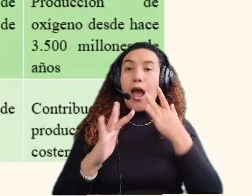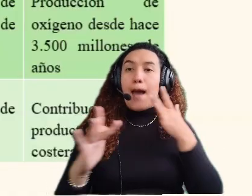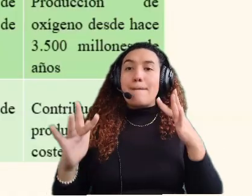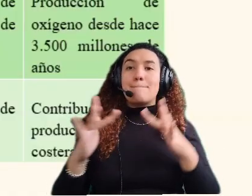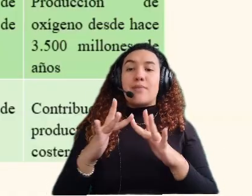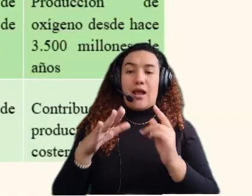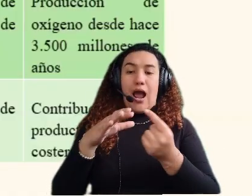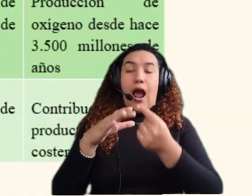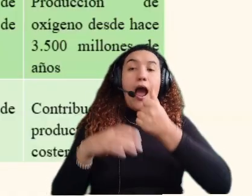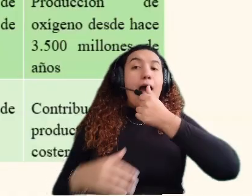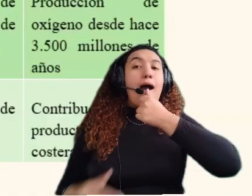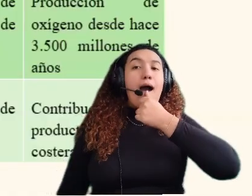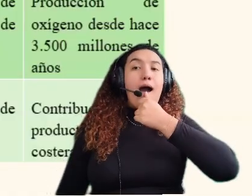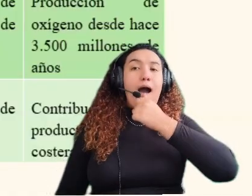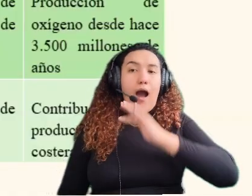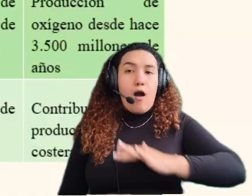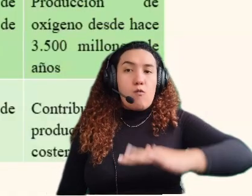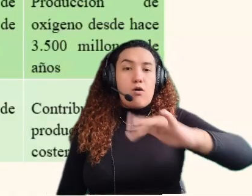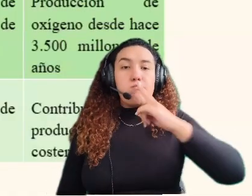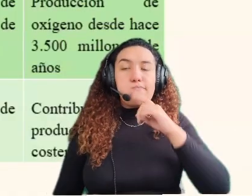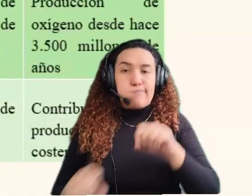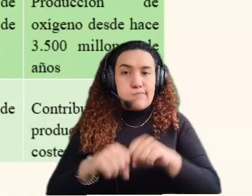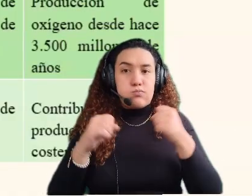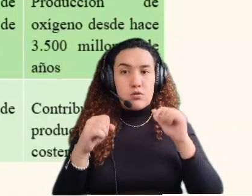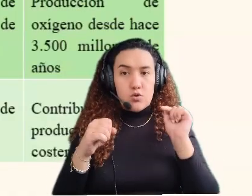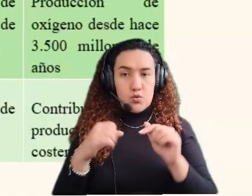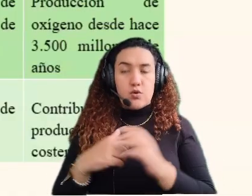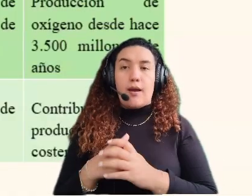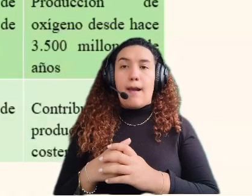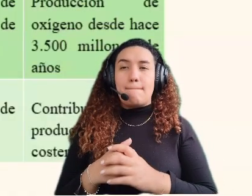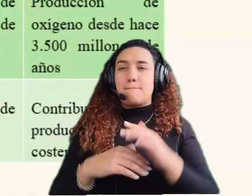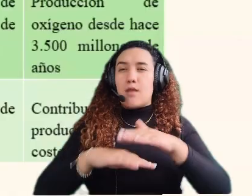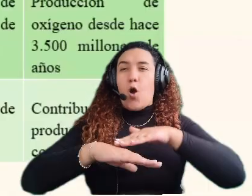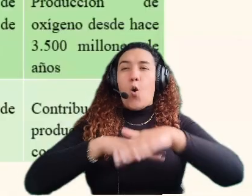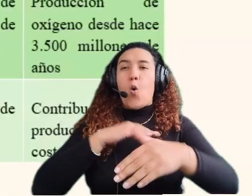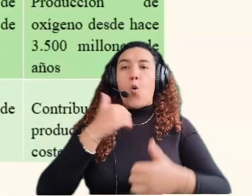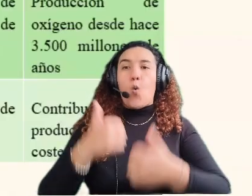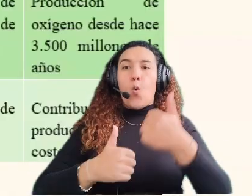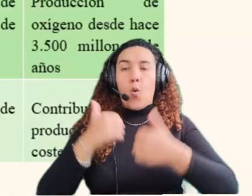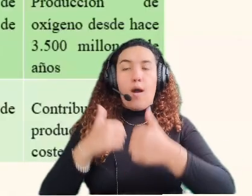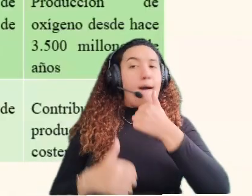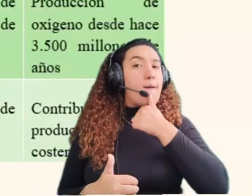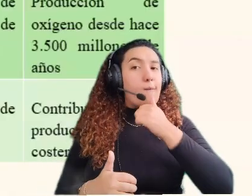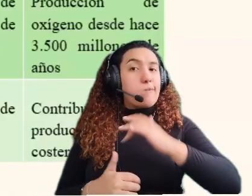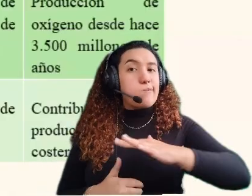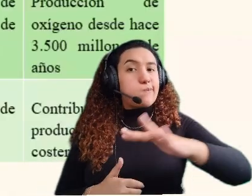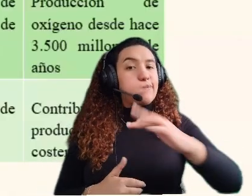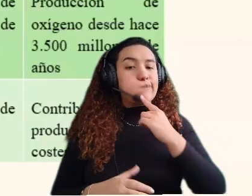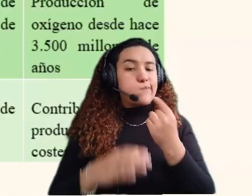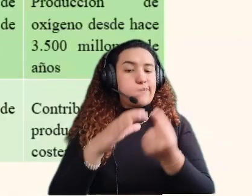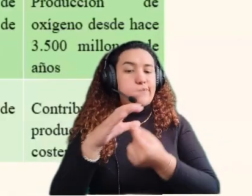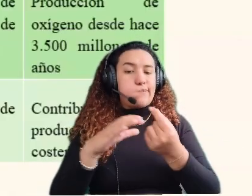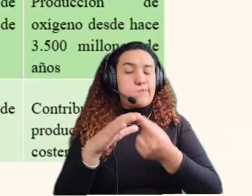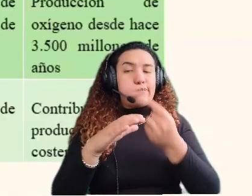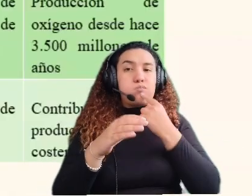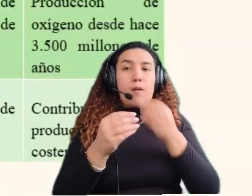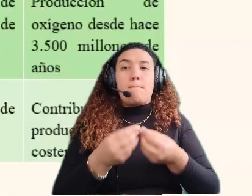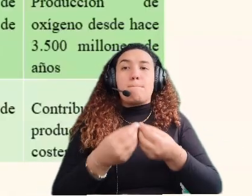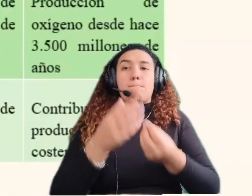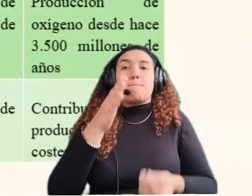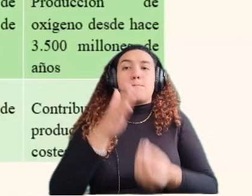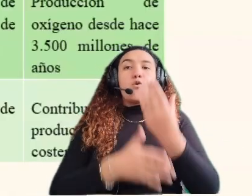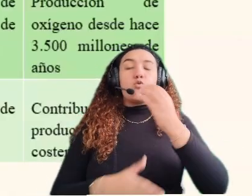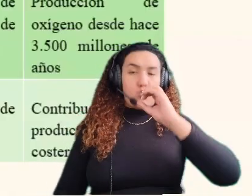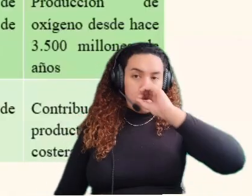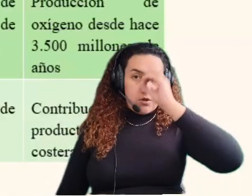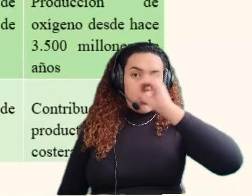es decir, la ruptura de la molécula de agua. Y el resultado crucial es que esta ruptura libera